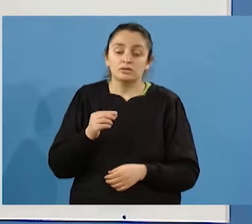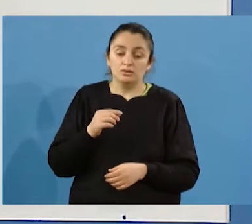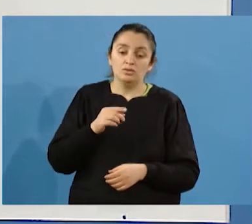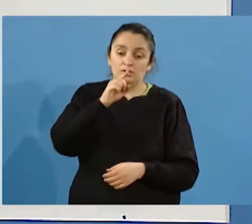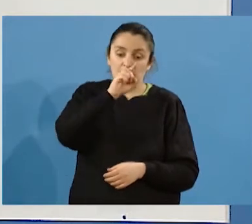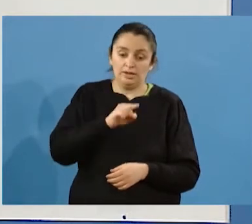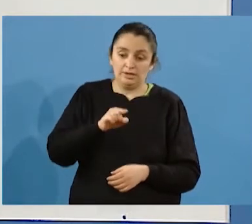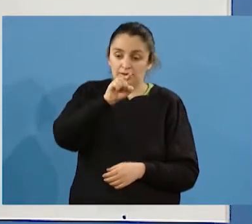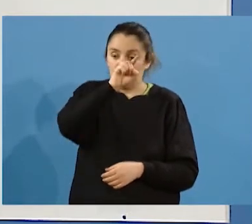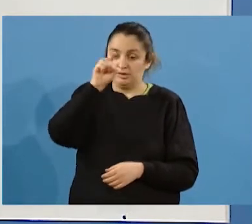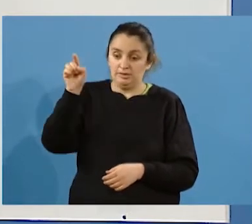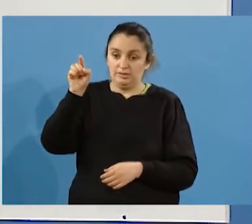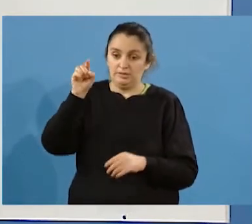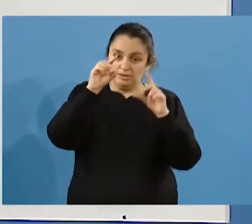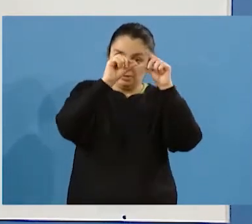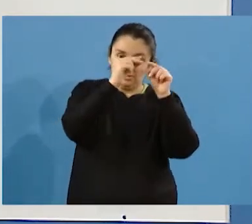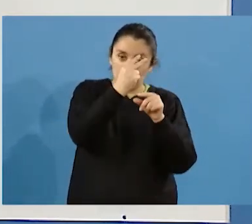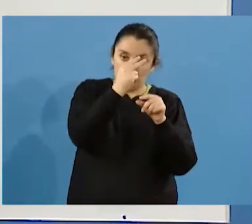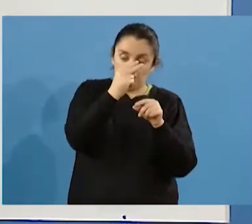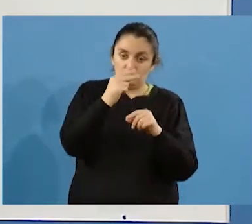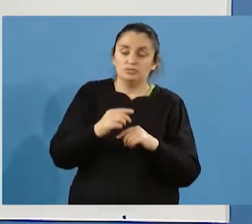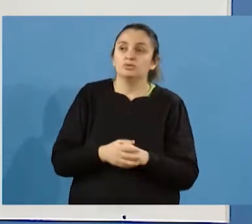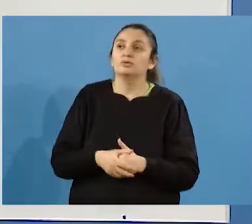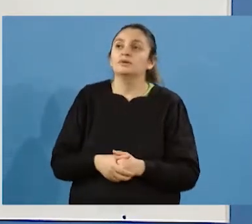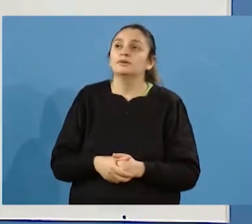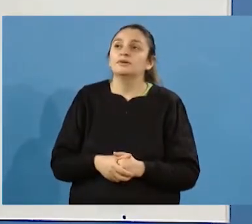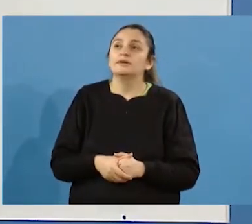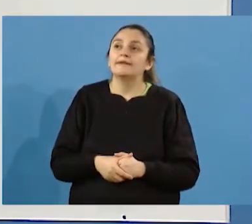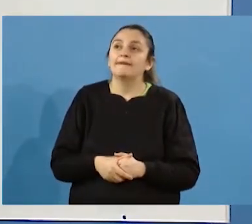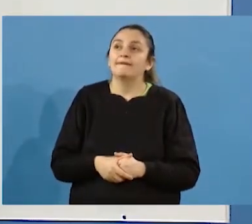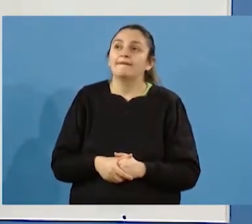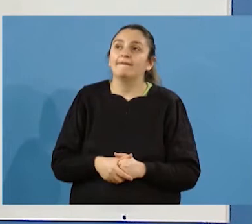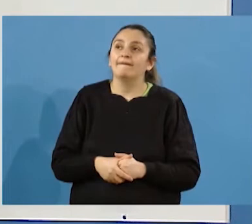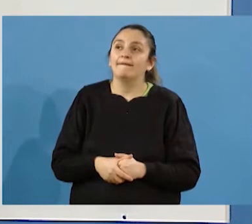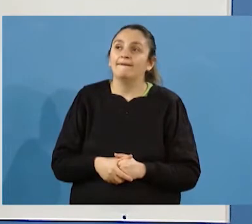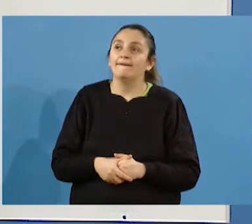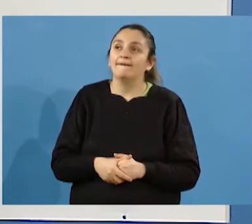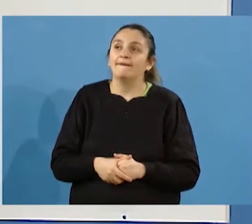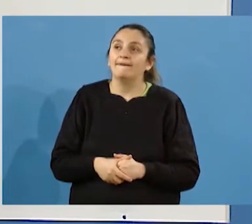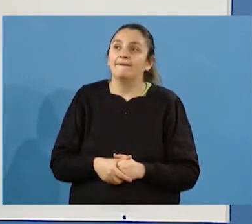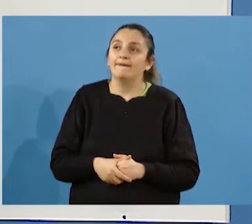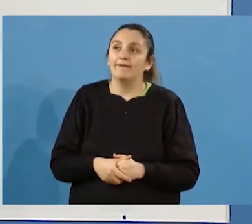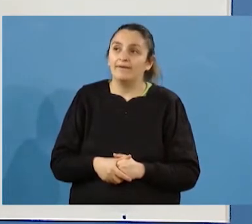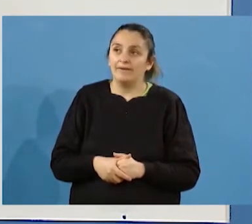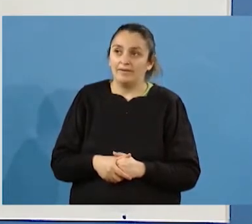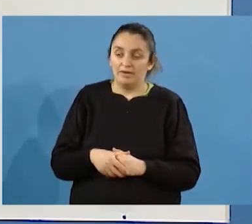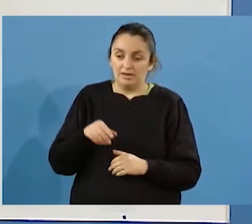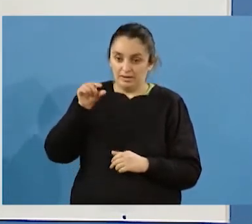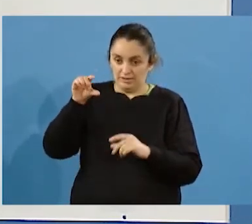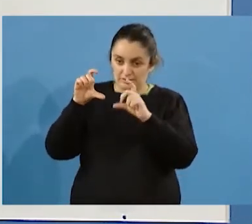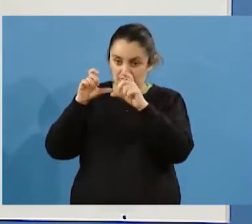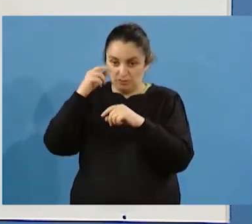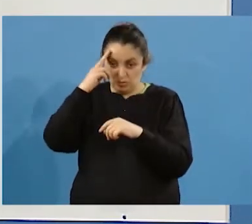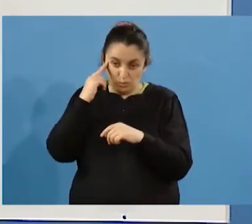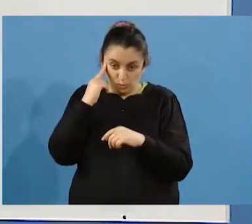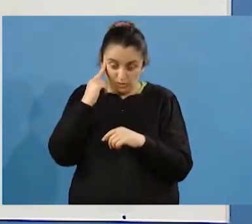2 no lo voy a poner les podemos aclarar porque no estoy poniendo el 2 ahí ahora lo único que quiero que vean